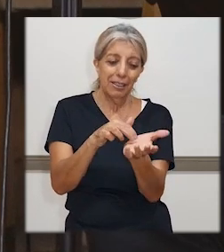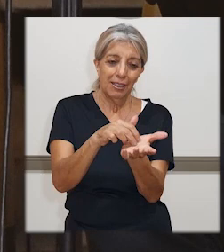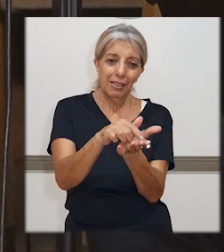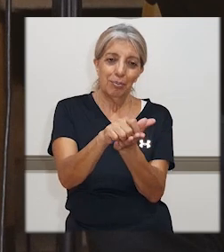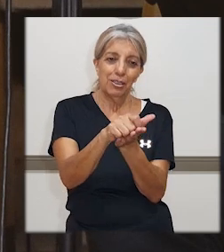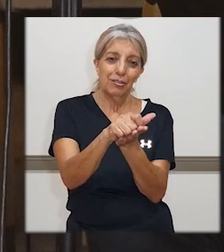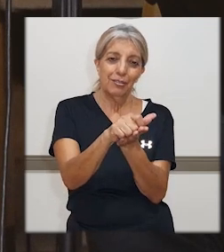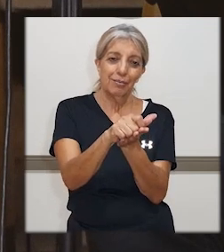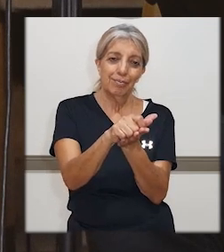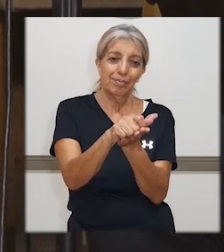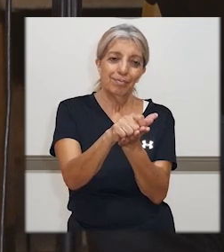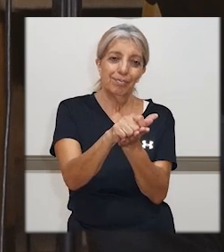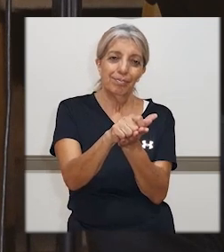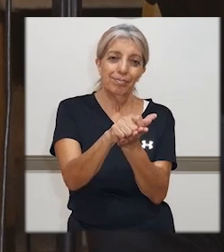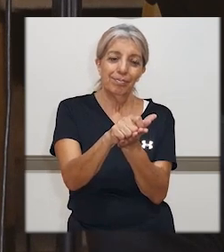caminar.